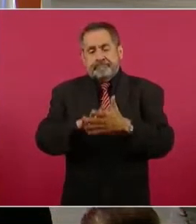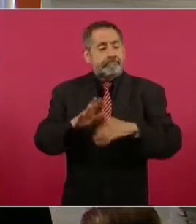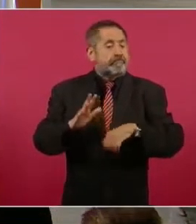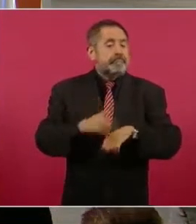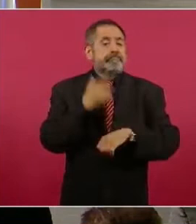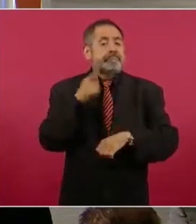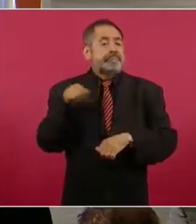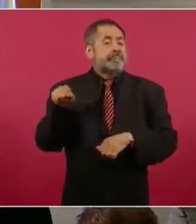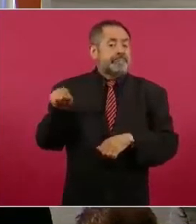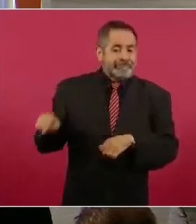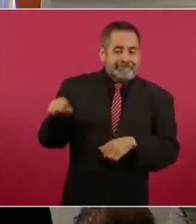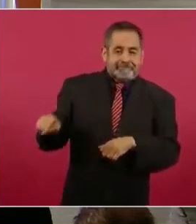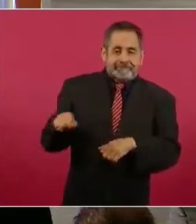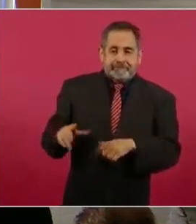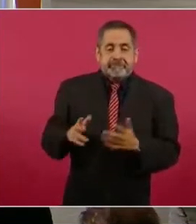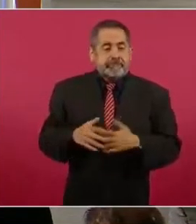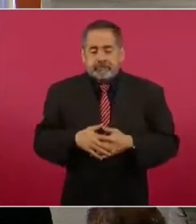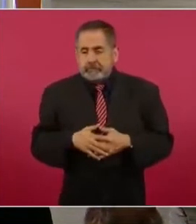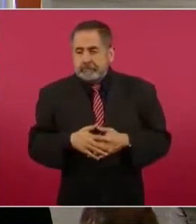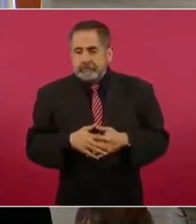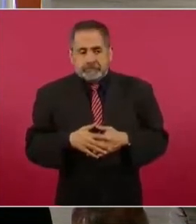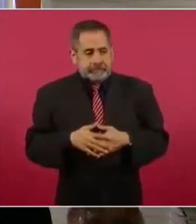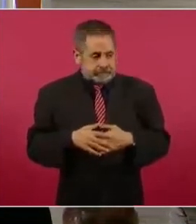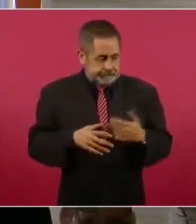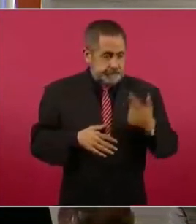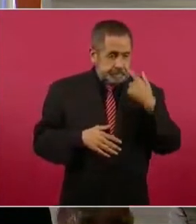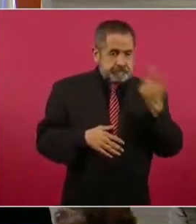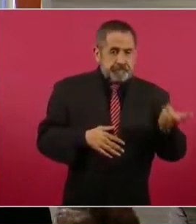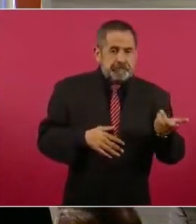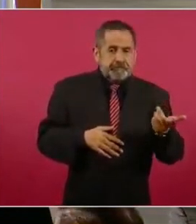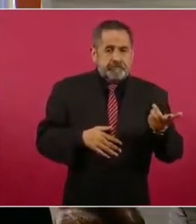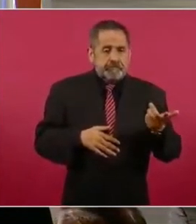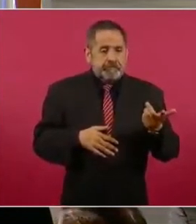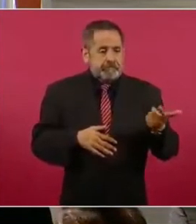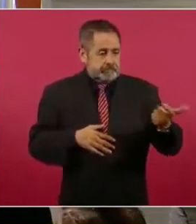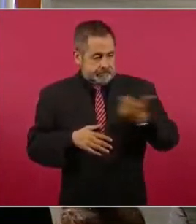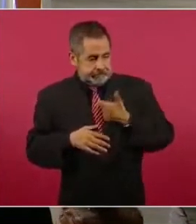porque vendía protección